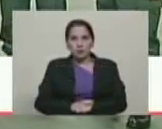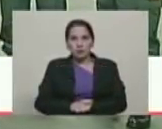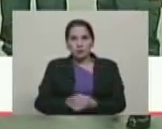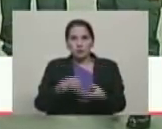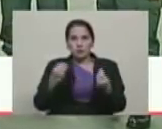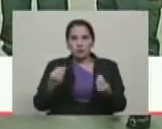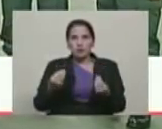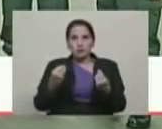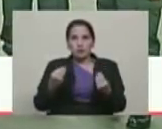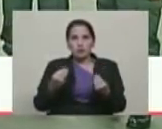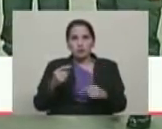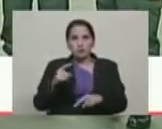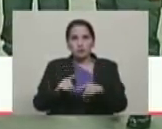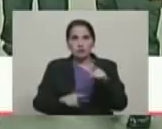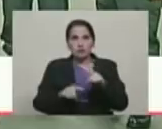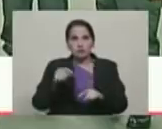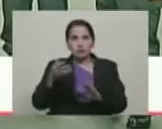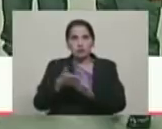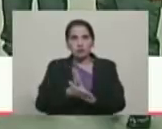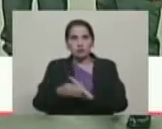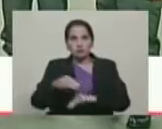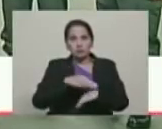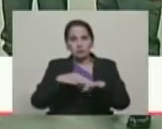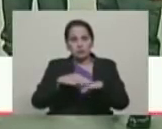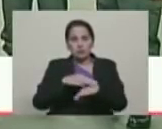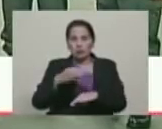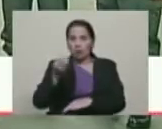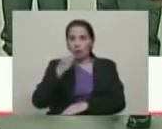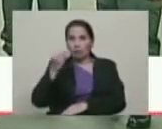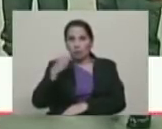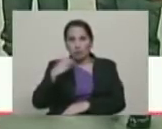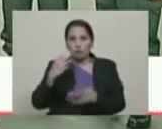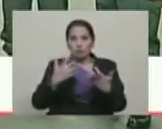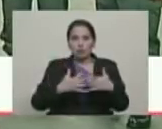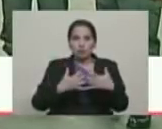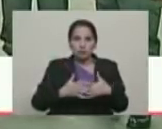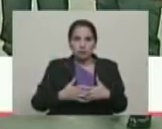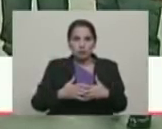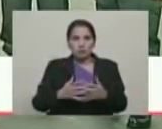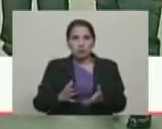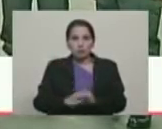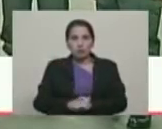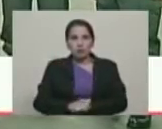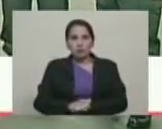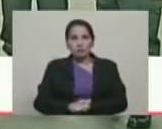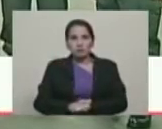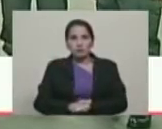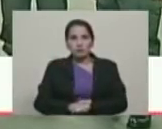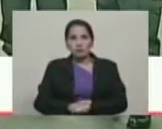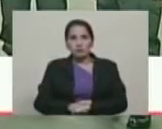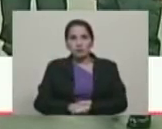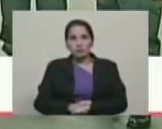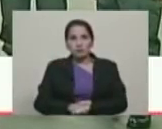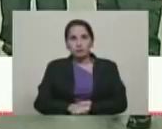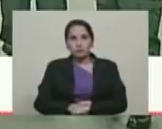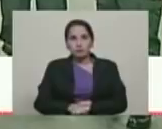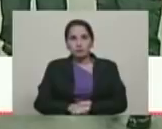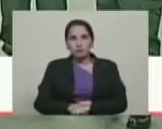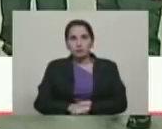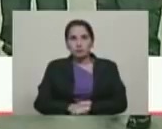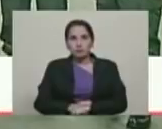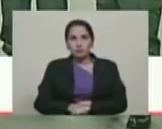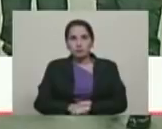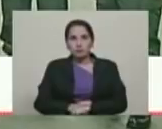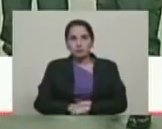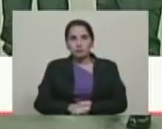Alimentación. Ministerio del Poder Popular para la Industria. Ministerio del Poder Popular para la Agricultura,